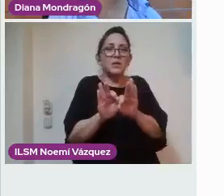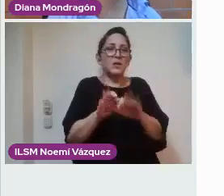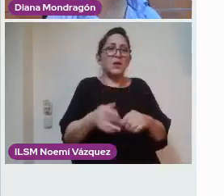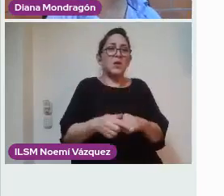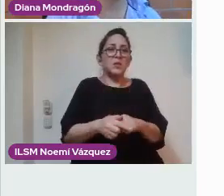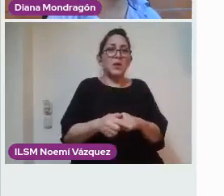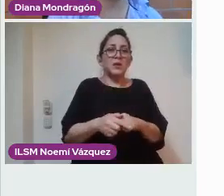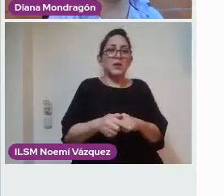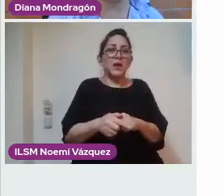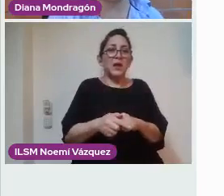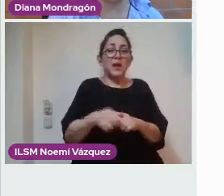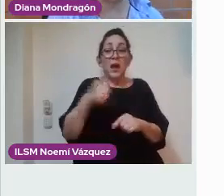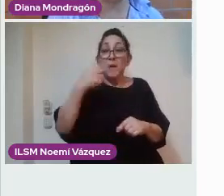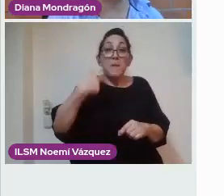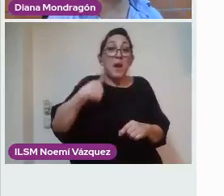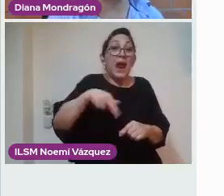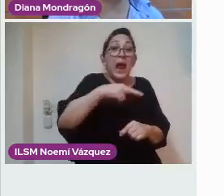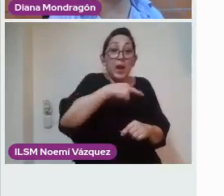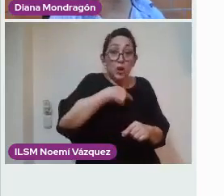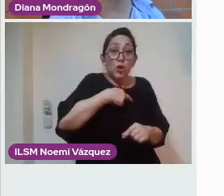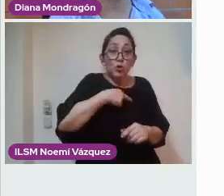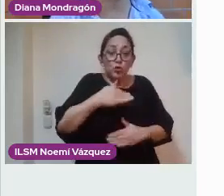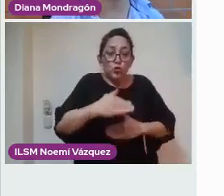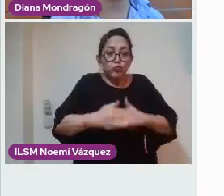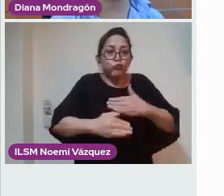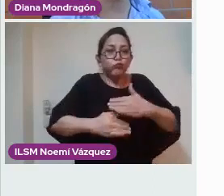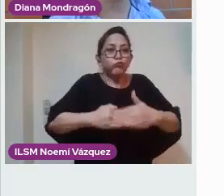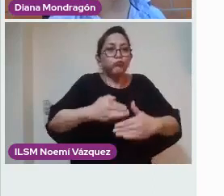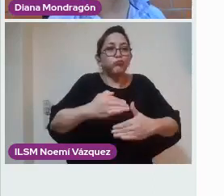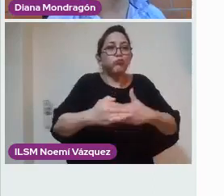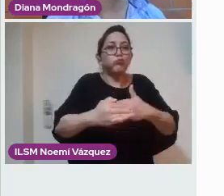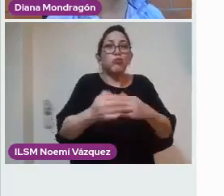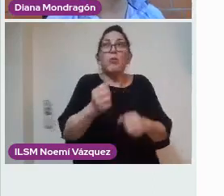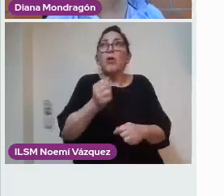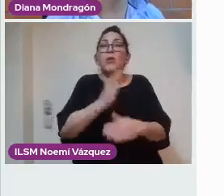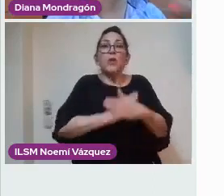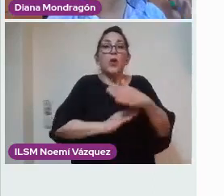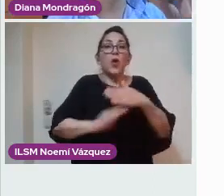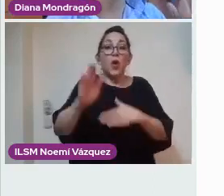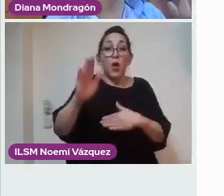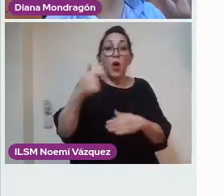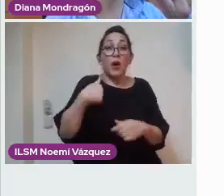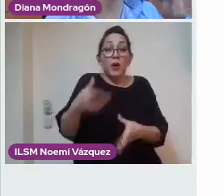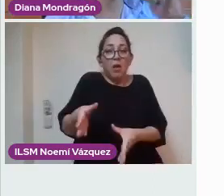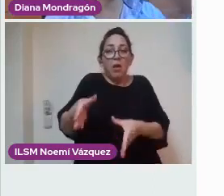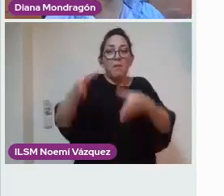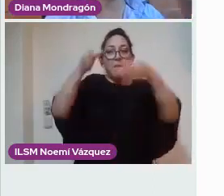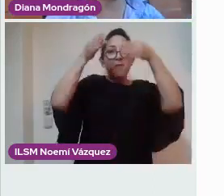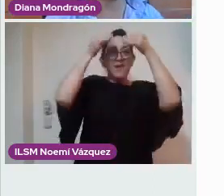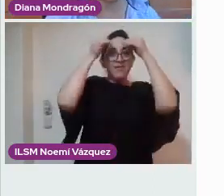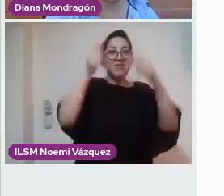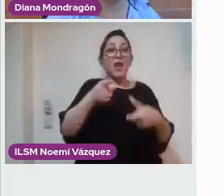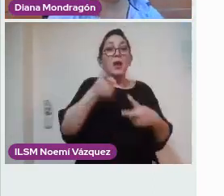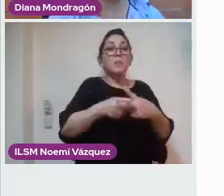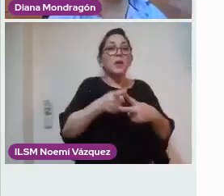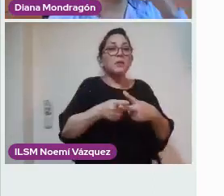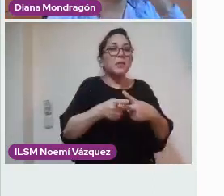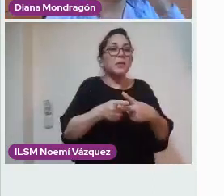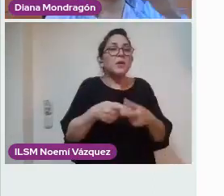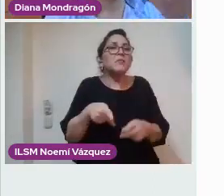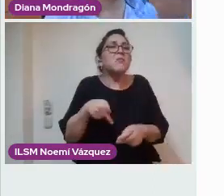crecimiento, poder aprender matemáticas, ¿no? Pero ¿cómo esto lo vinculo a poder ayudar a